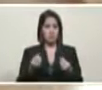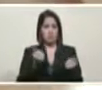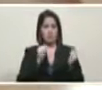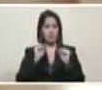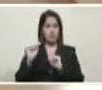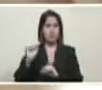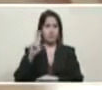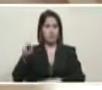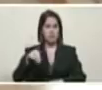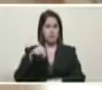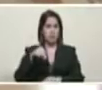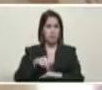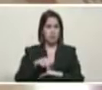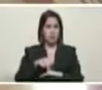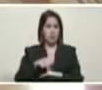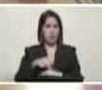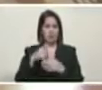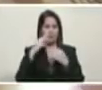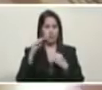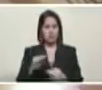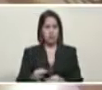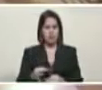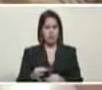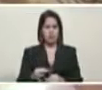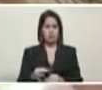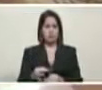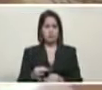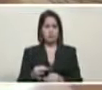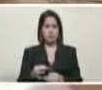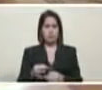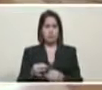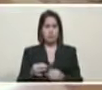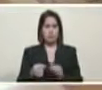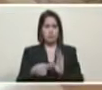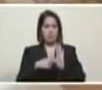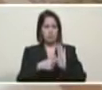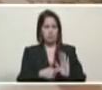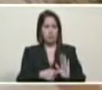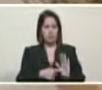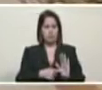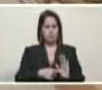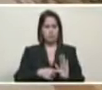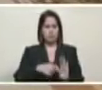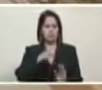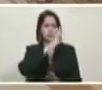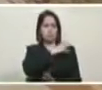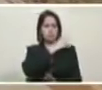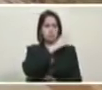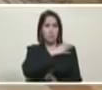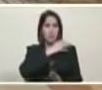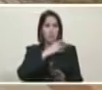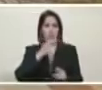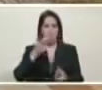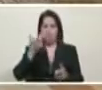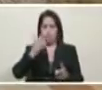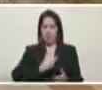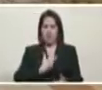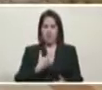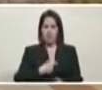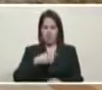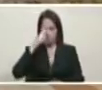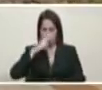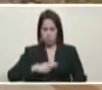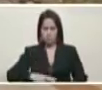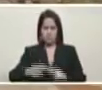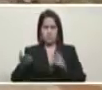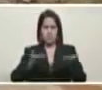Nacional Grado Oficial, Orden de la Defensa Nacional Grado Caballero y la Medalla Servicios Distinguidos del